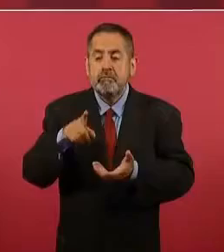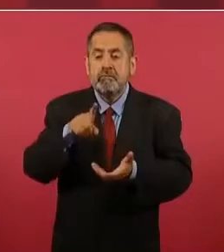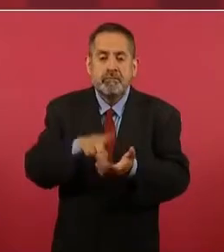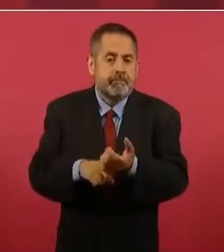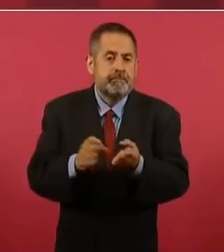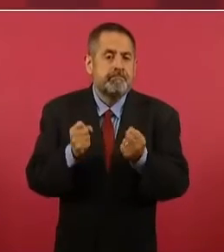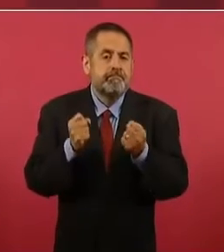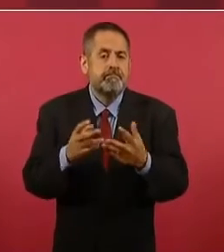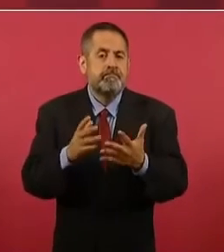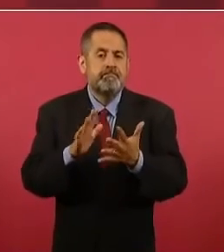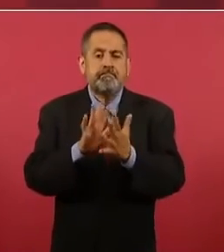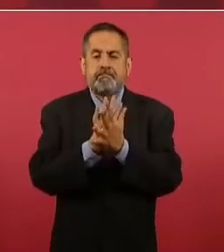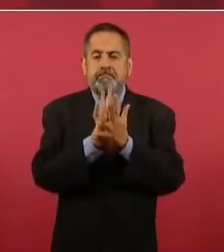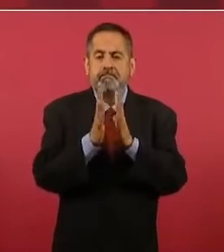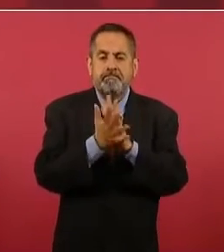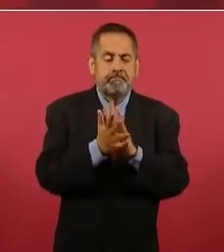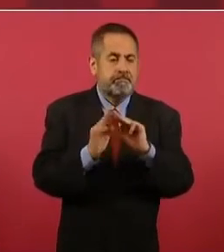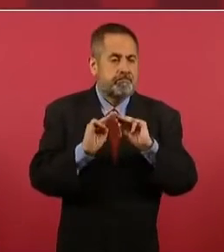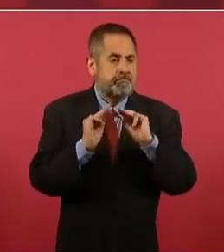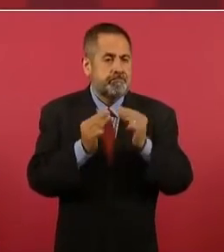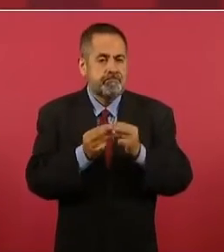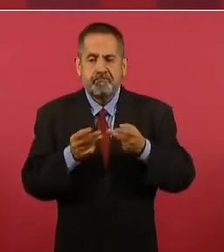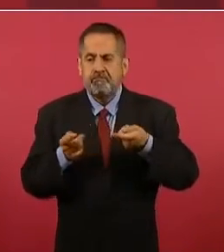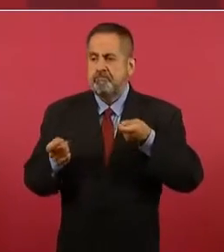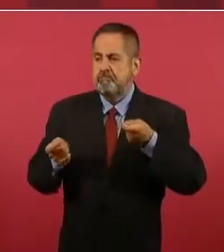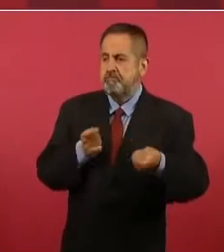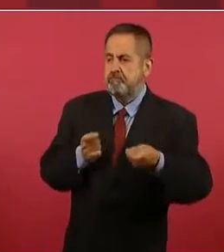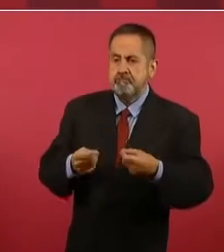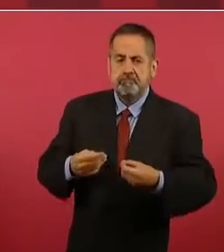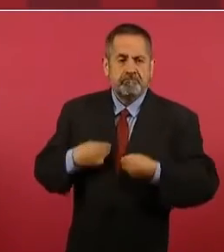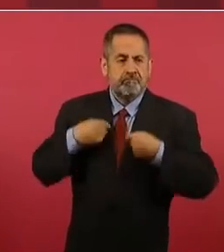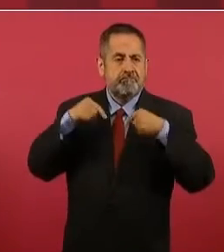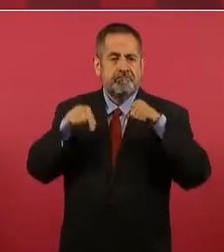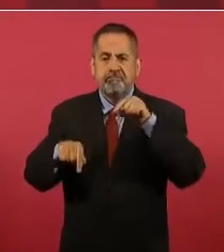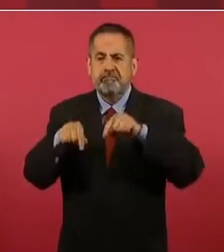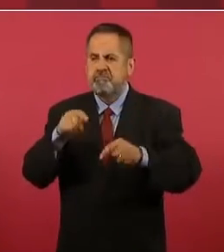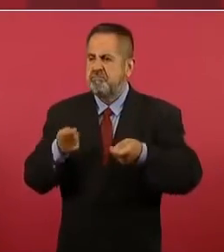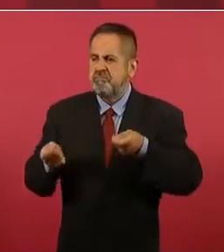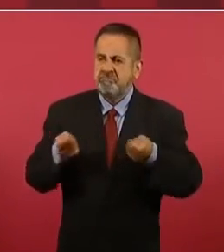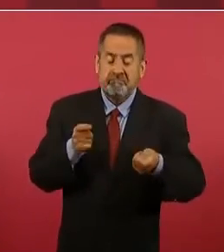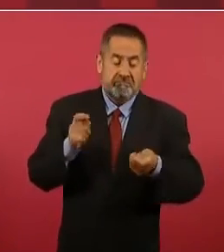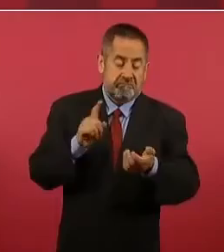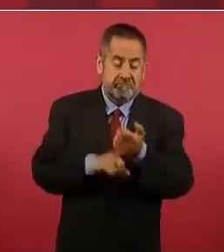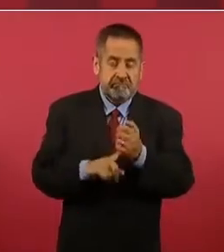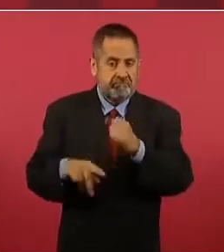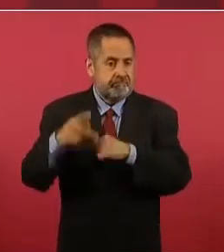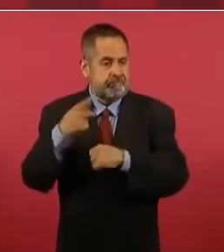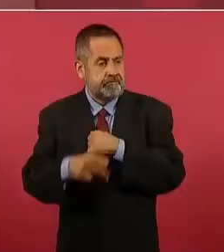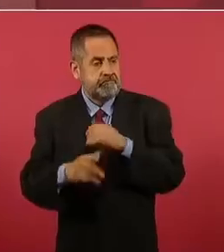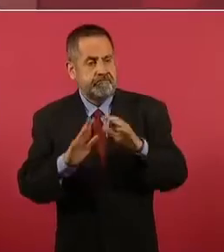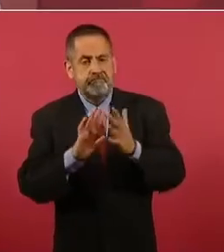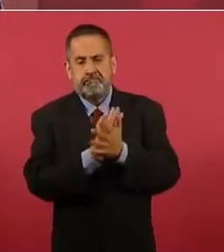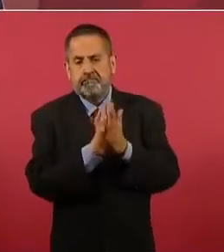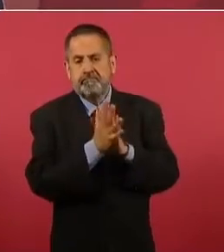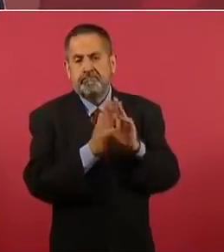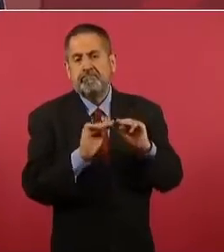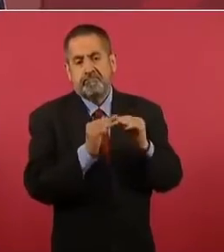infiltrada, penetrada, dominada por la delincuencia.